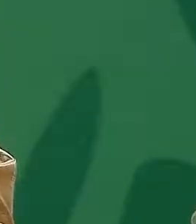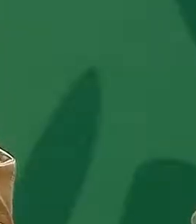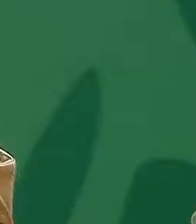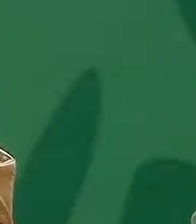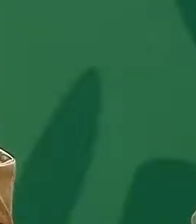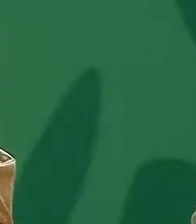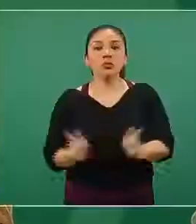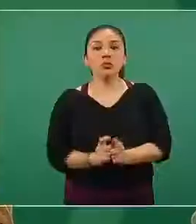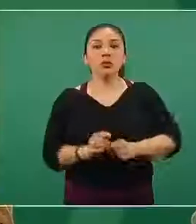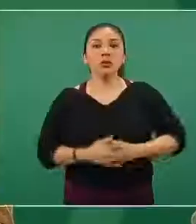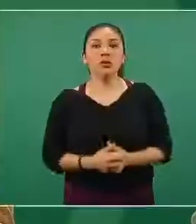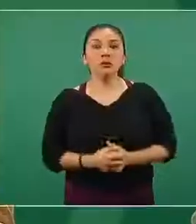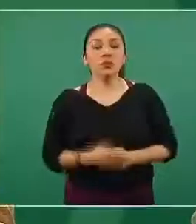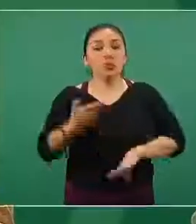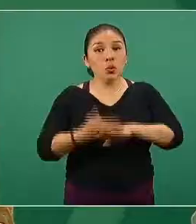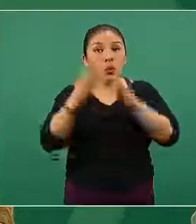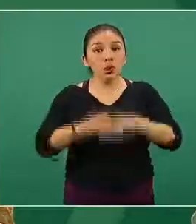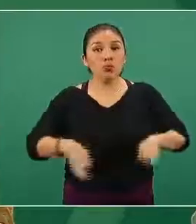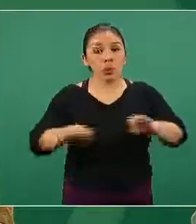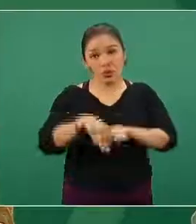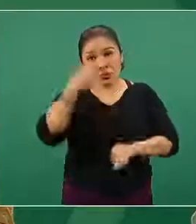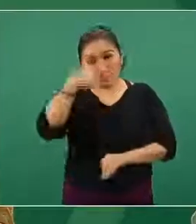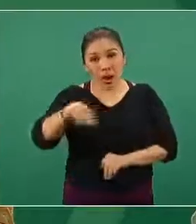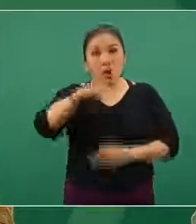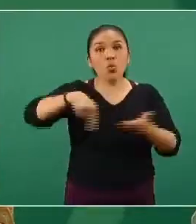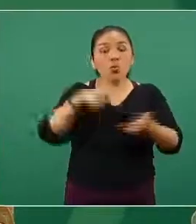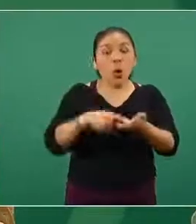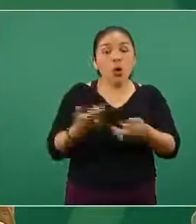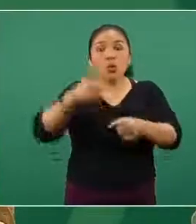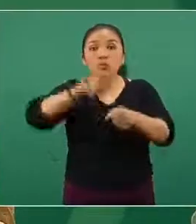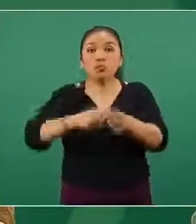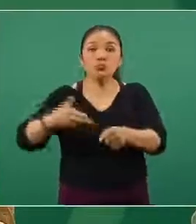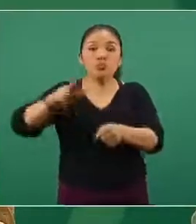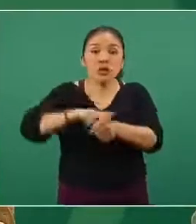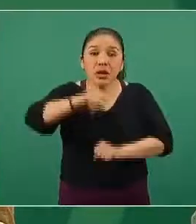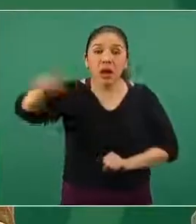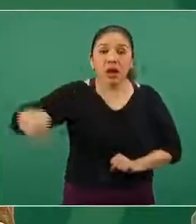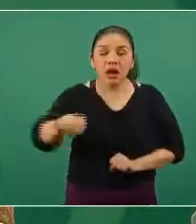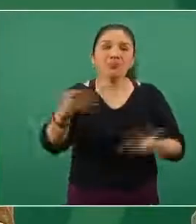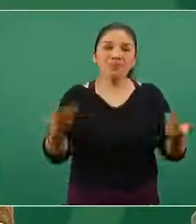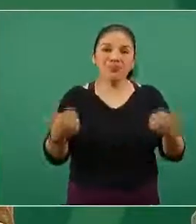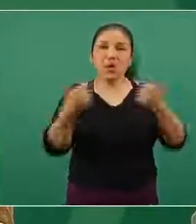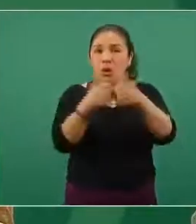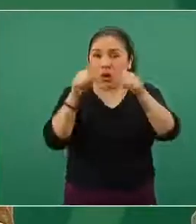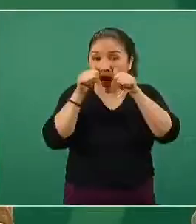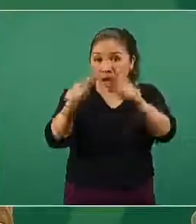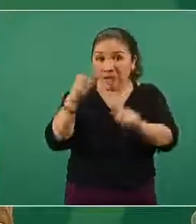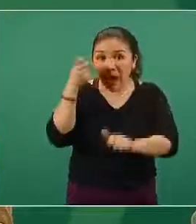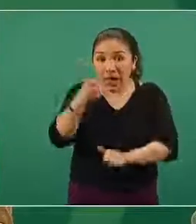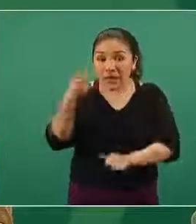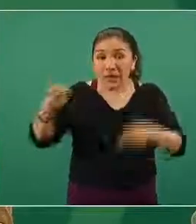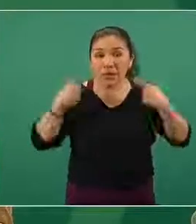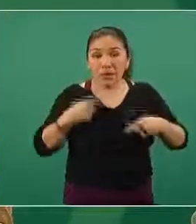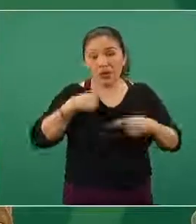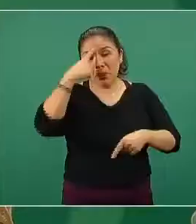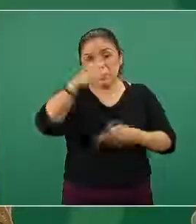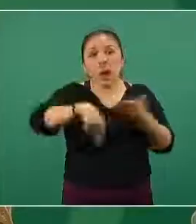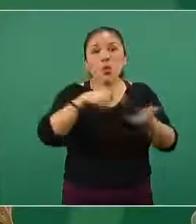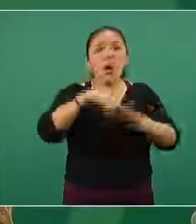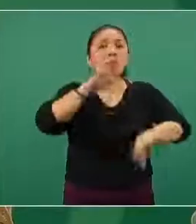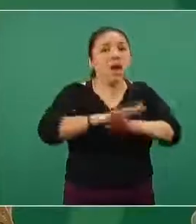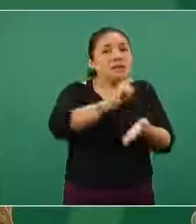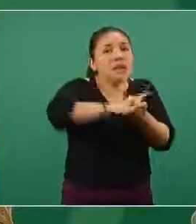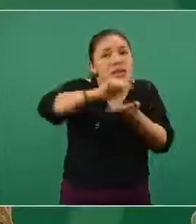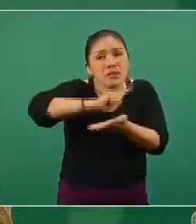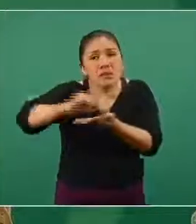grupo tan importante en las unidades de atención y focalizados en ellos por mantener las áreas